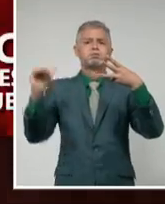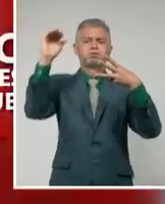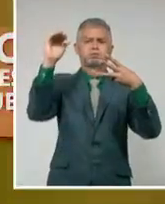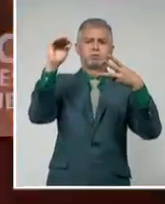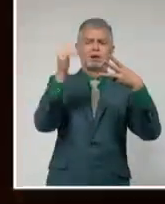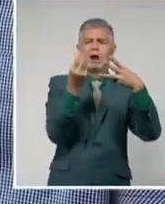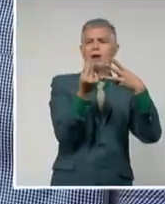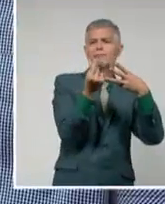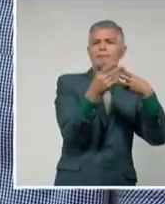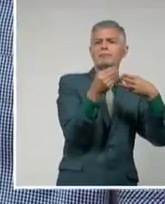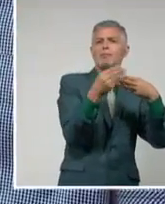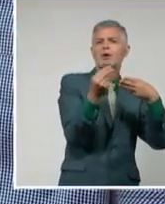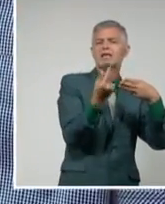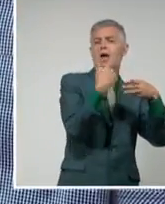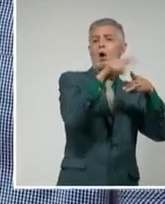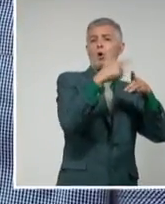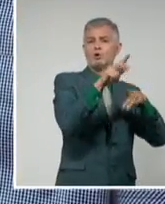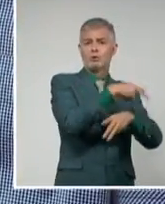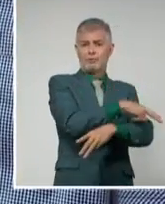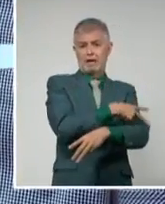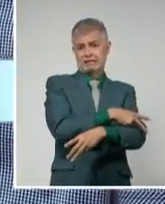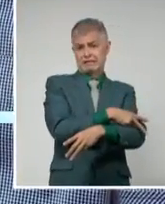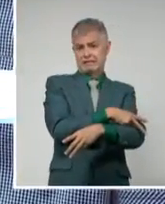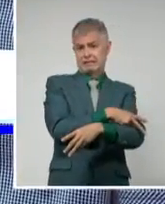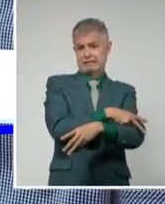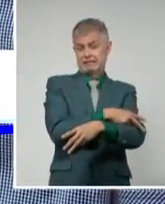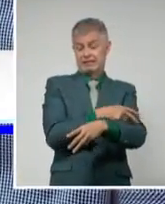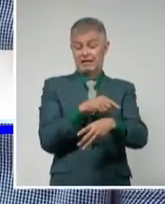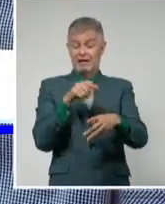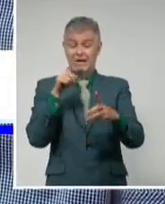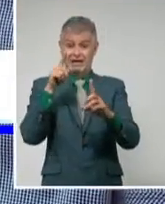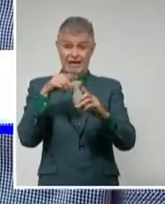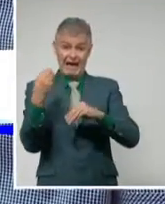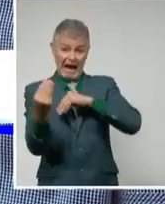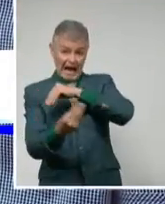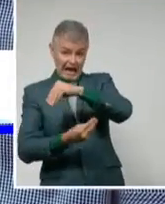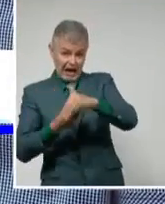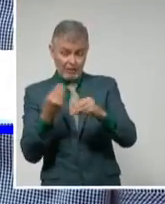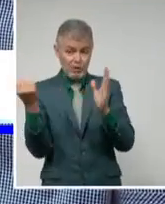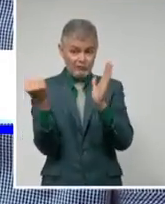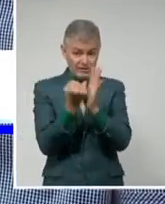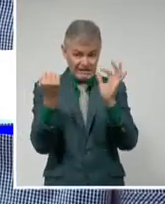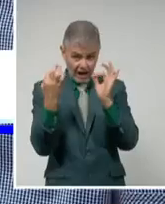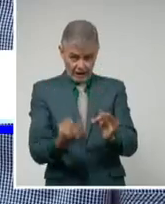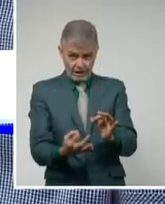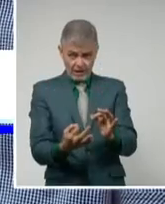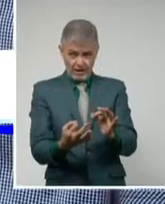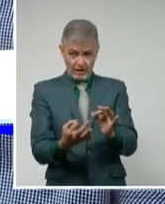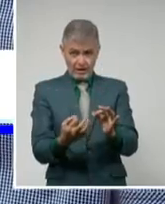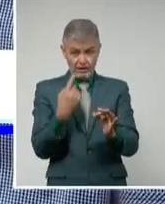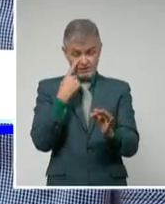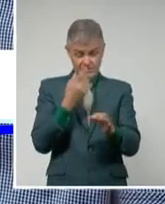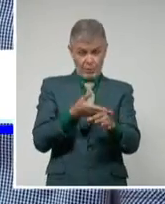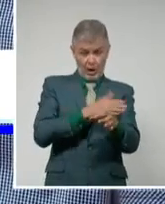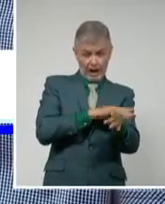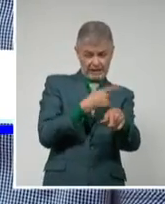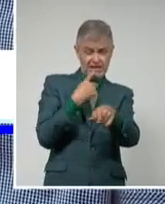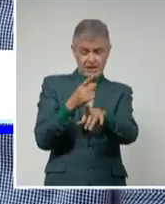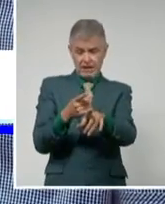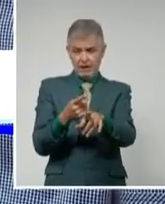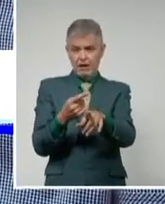monedas extranjeras. Debido a que el tipo de cambio oficial establecido en este segmento, como vemos anteriormente,